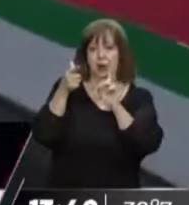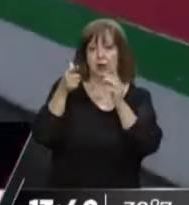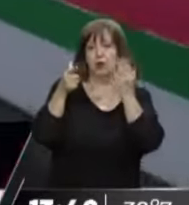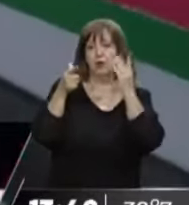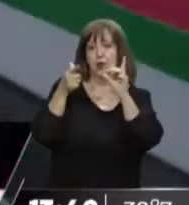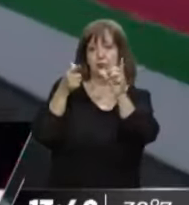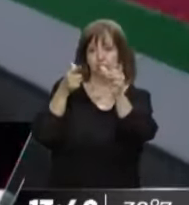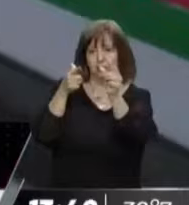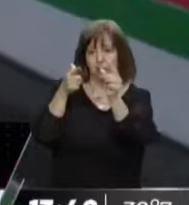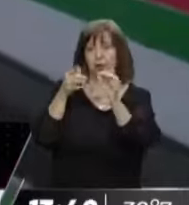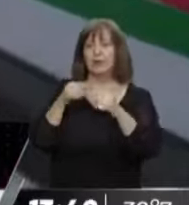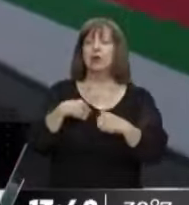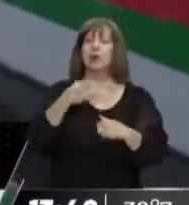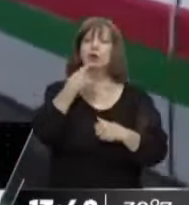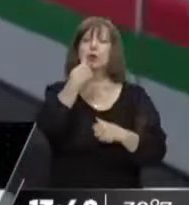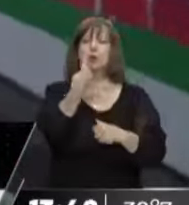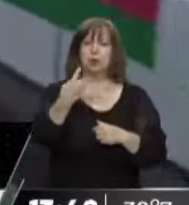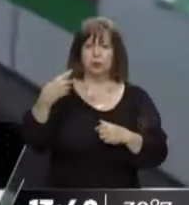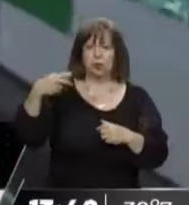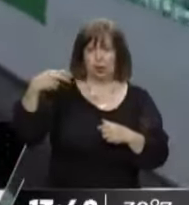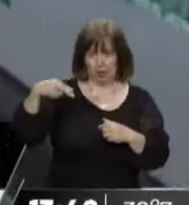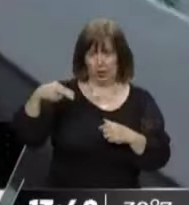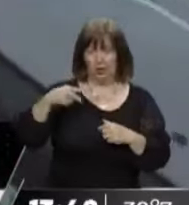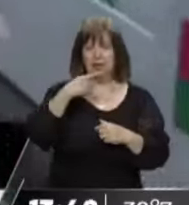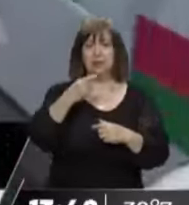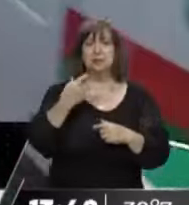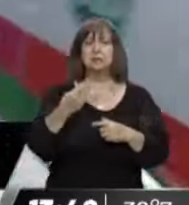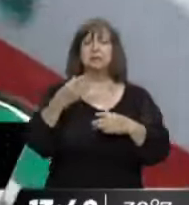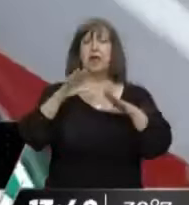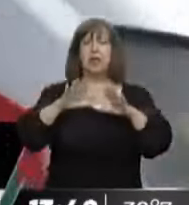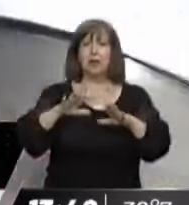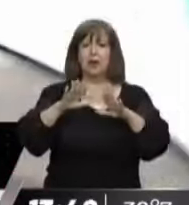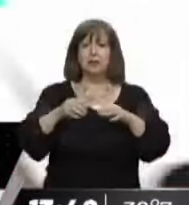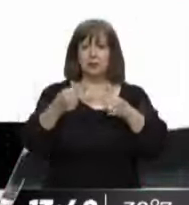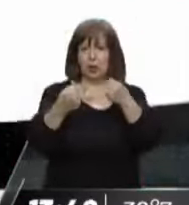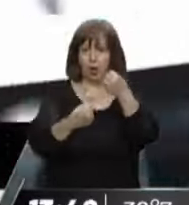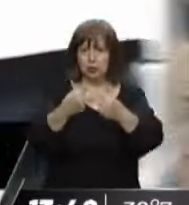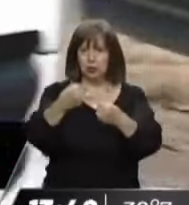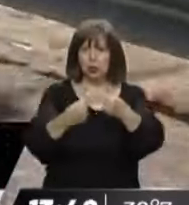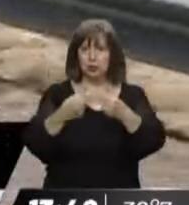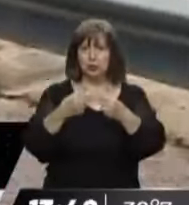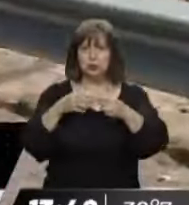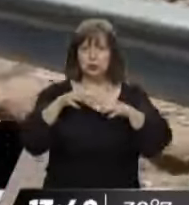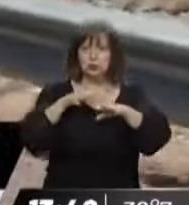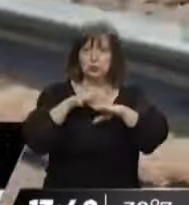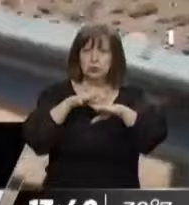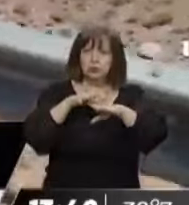cómo está el tema tránsito. Veo muy lento los vehículos circulando por el lugar.